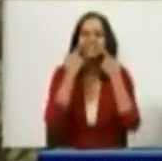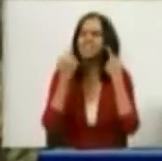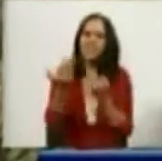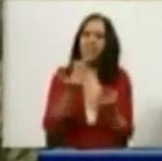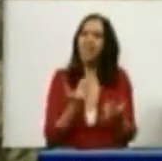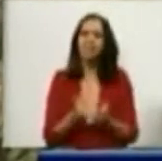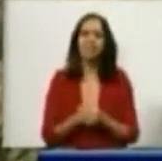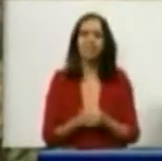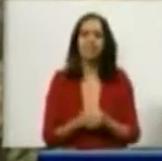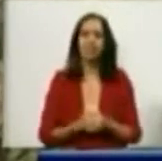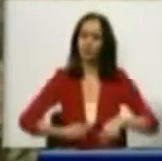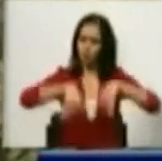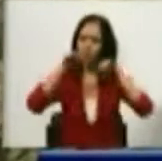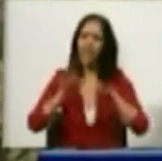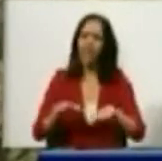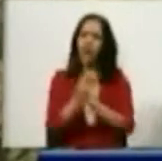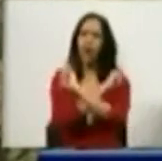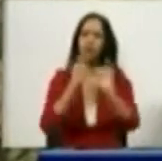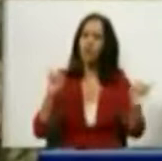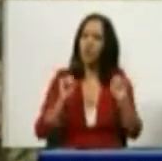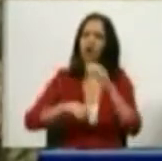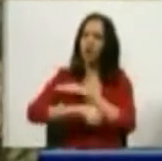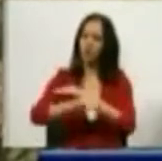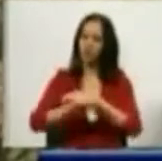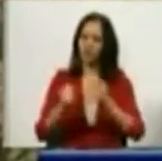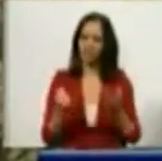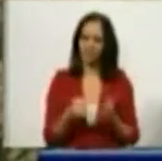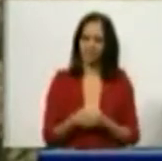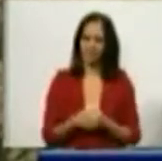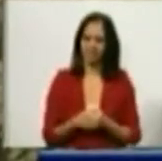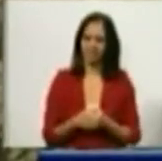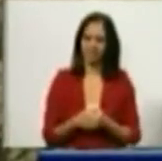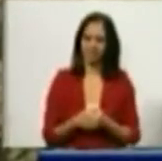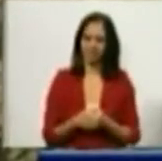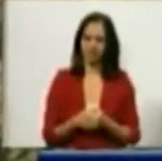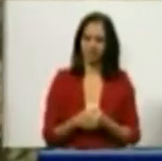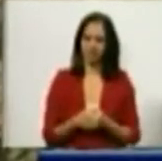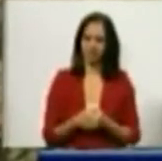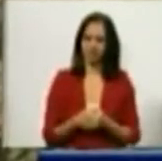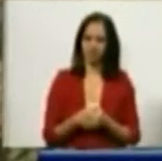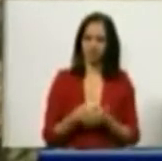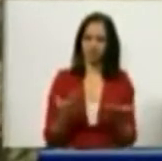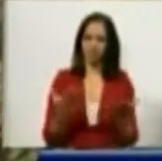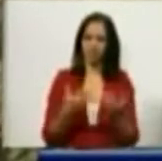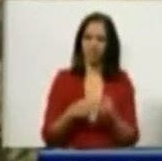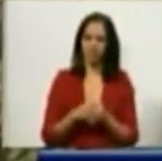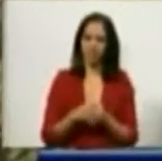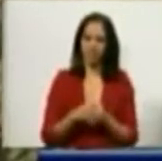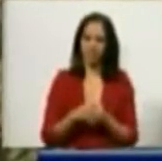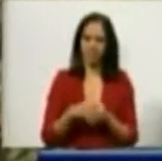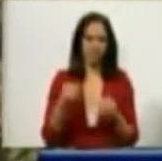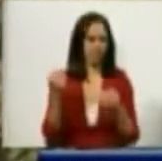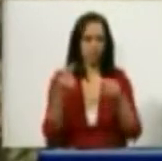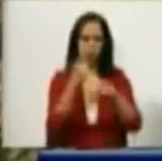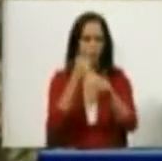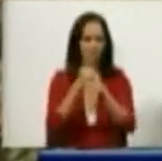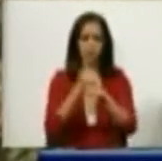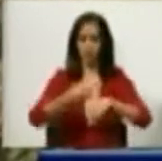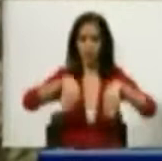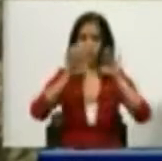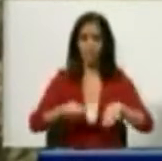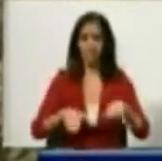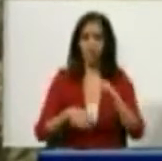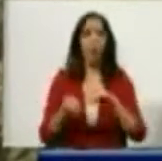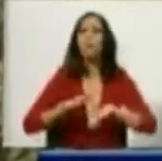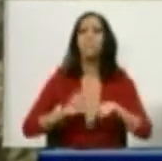vale No tuvieron que suspender una final de del fútbol de River y boca no la suspendieron pues